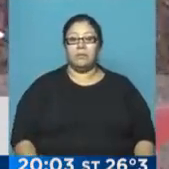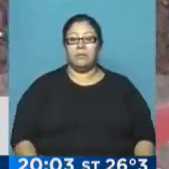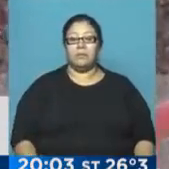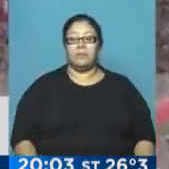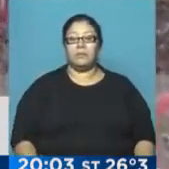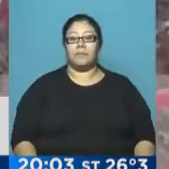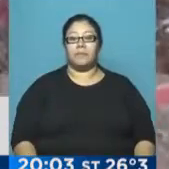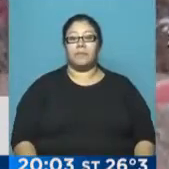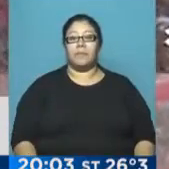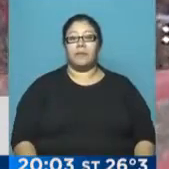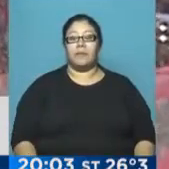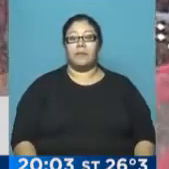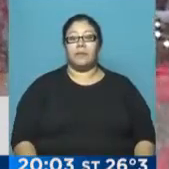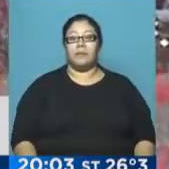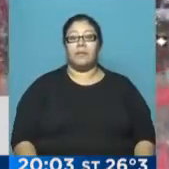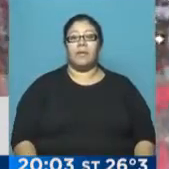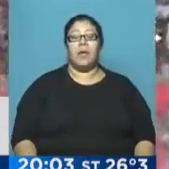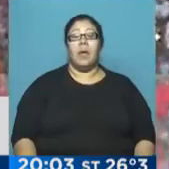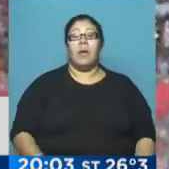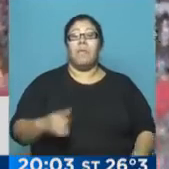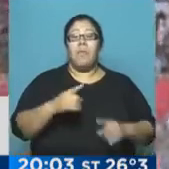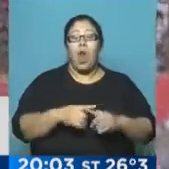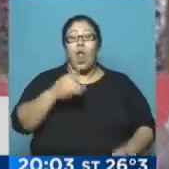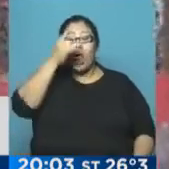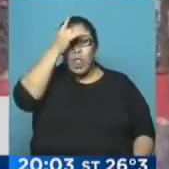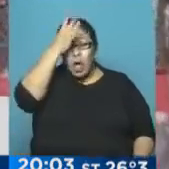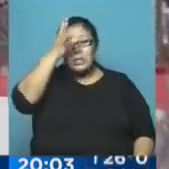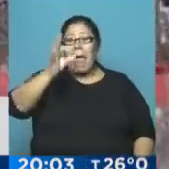de estos intensos 12 años y medios,